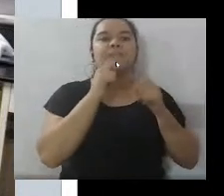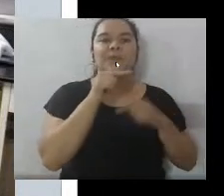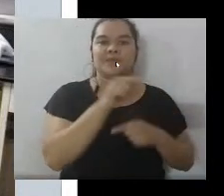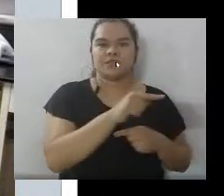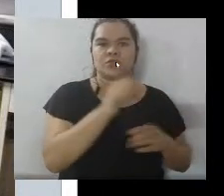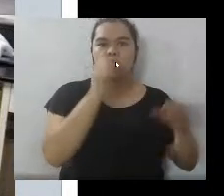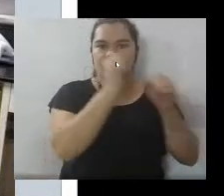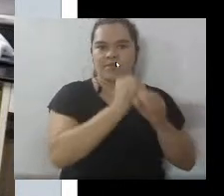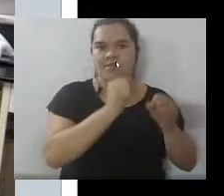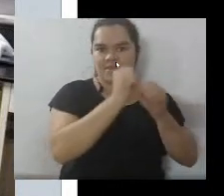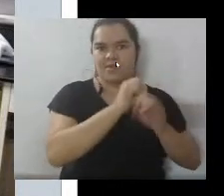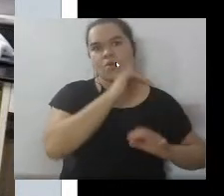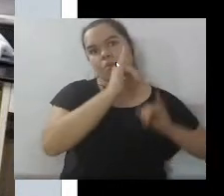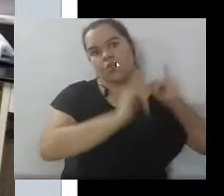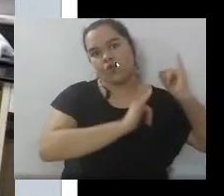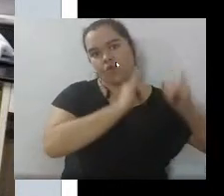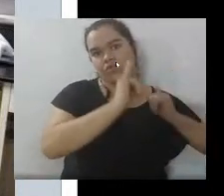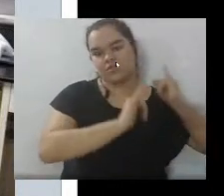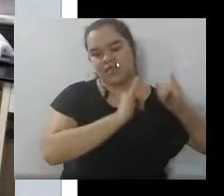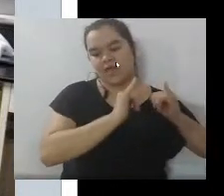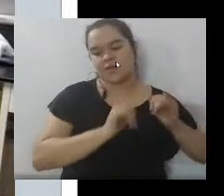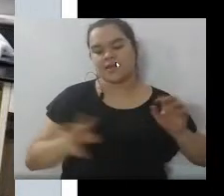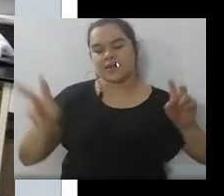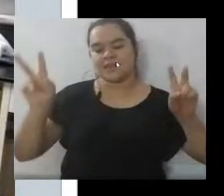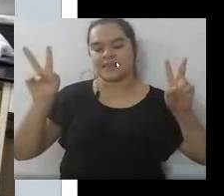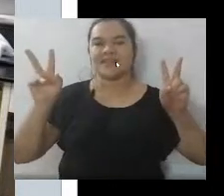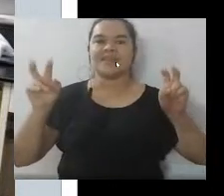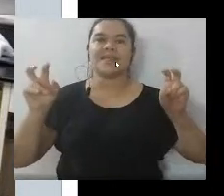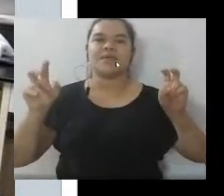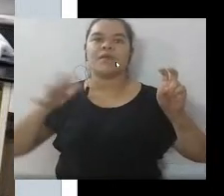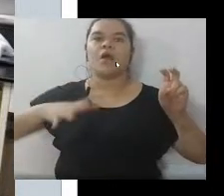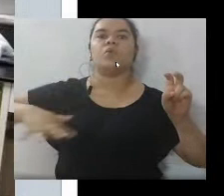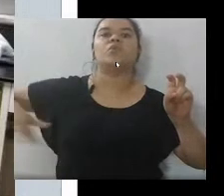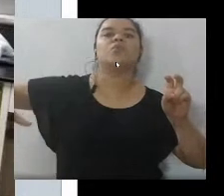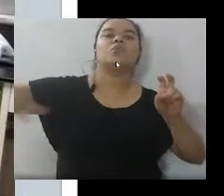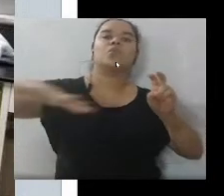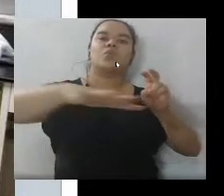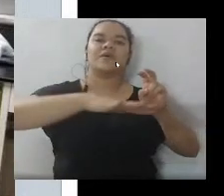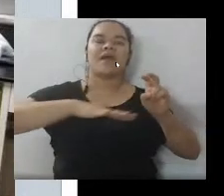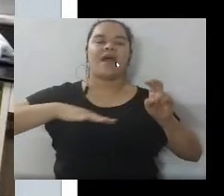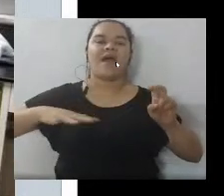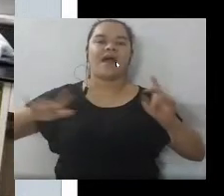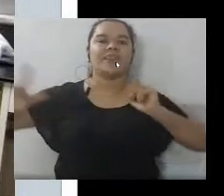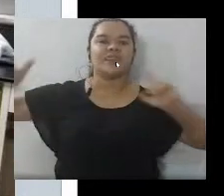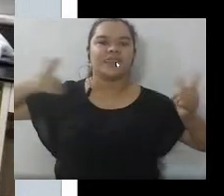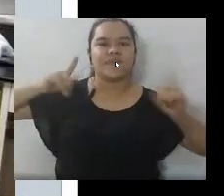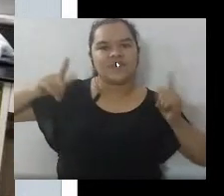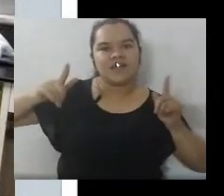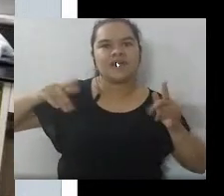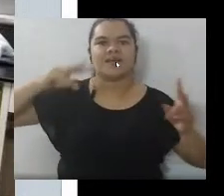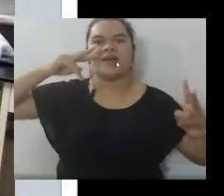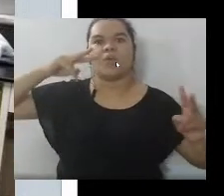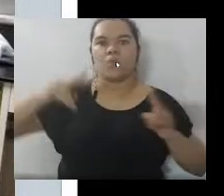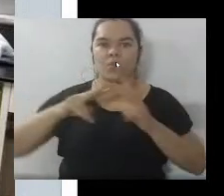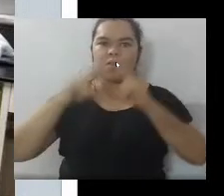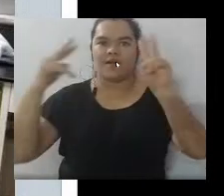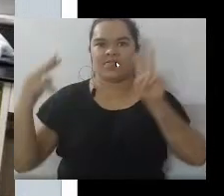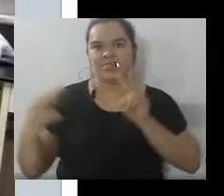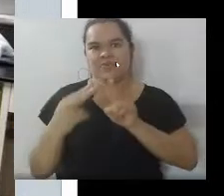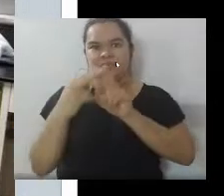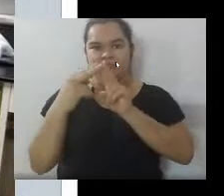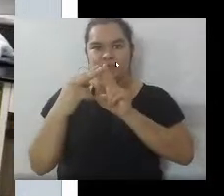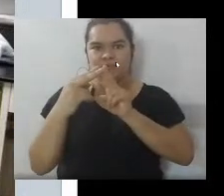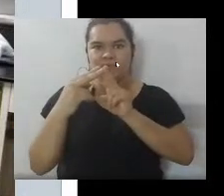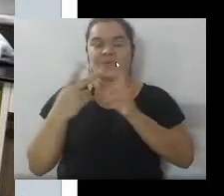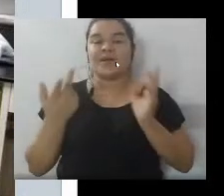el ingeniero Sanz, el tema del espacio de encuentro. Generalmente lo que yo suelo decirle es que probablemente